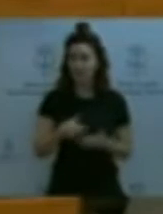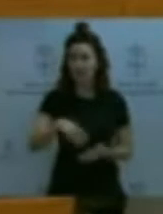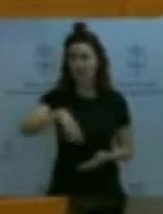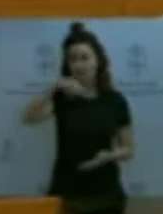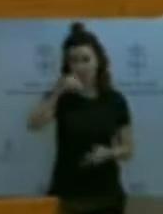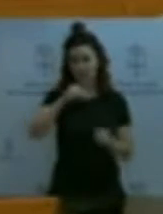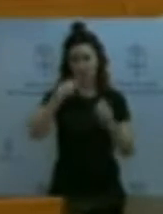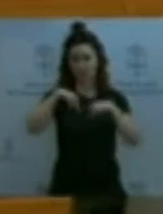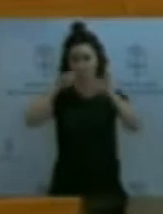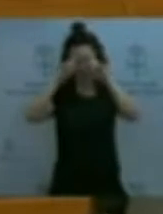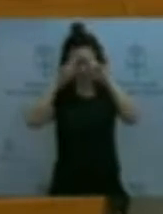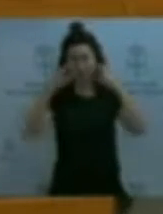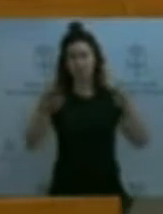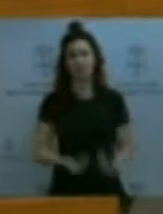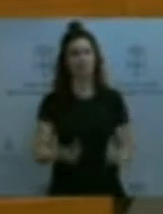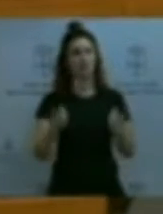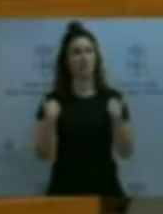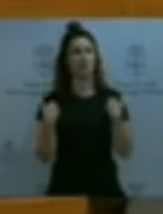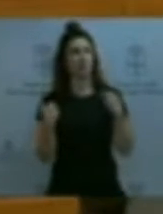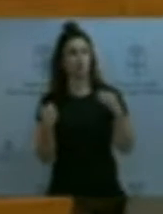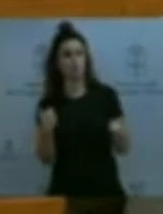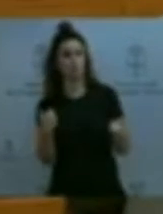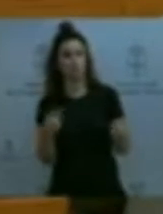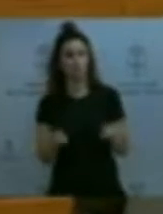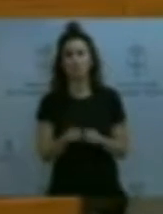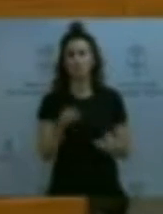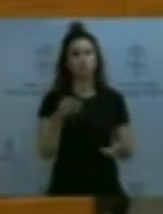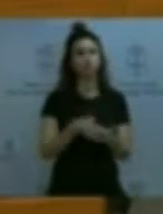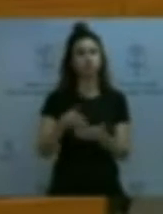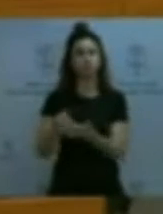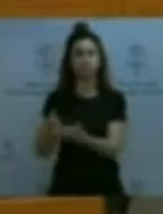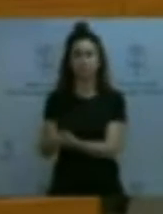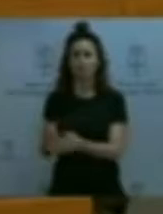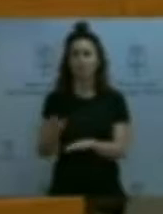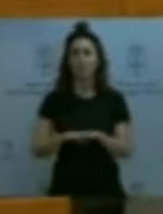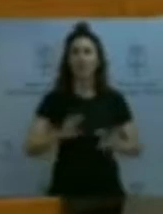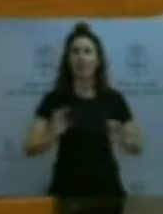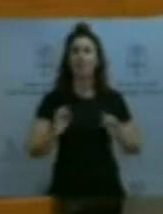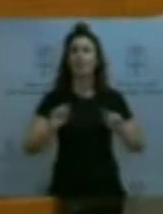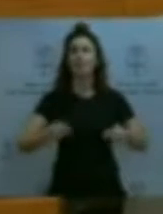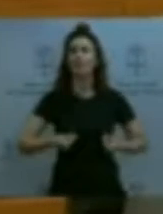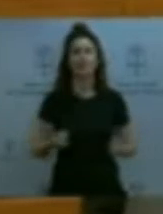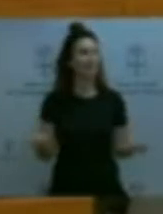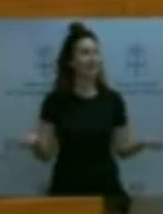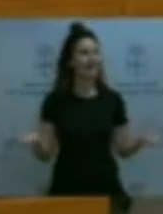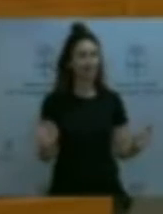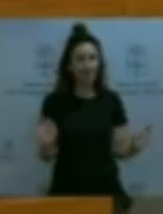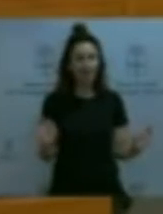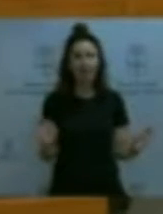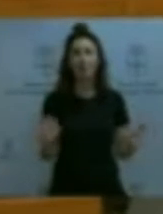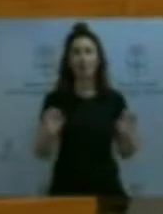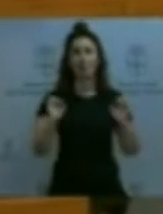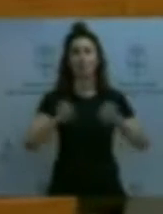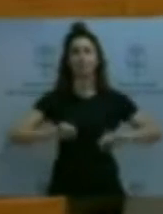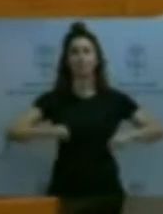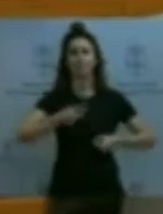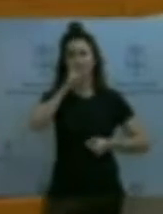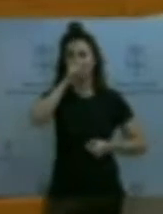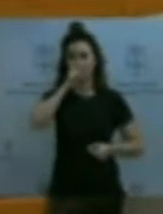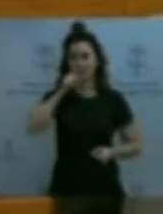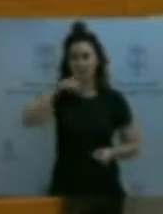los palos en las ruedas para que ese convenio no se firmara. El convenio se firma en mayo de este año, es ratificado por el Consejo de Administración de Adif